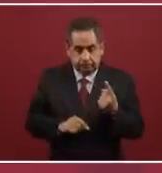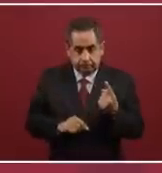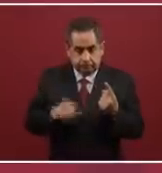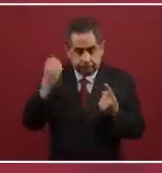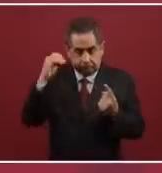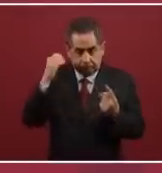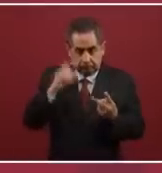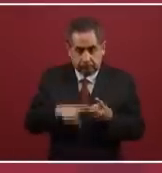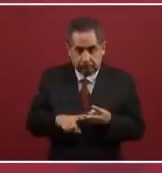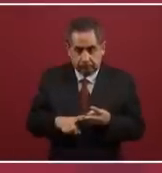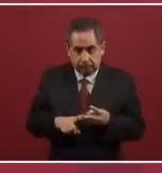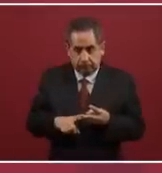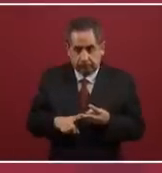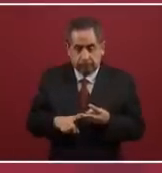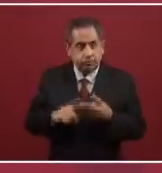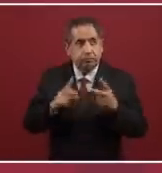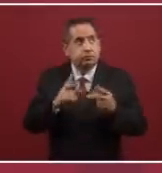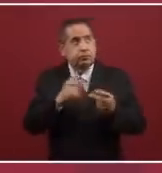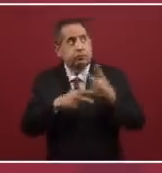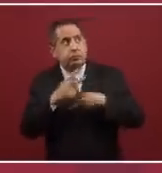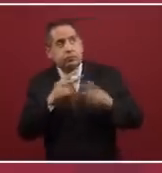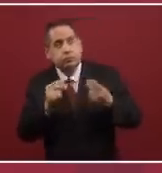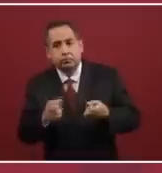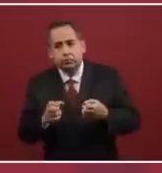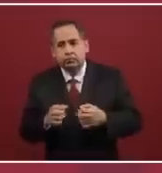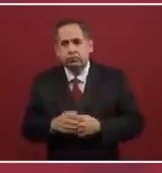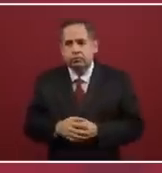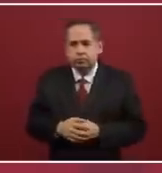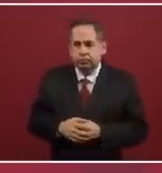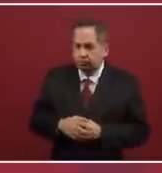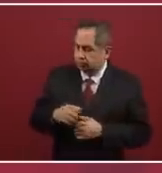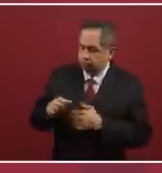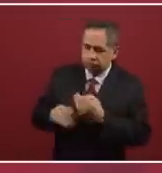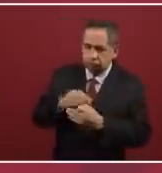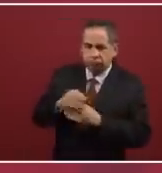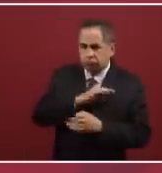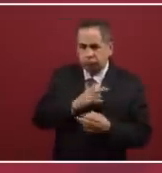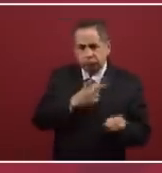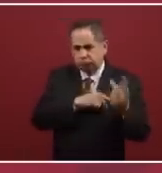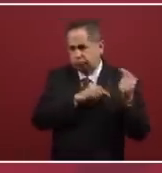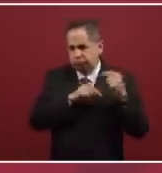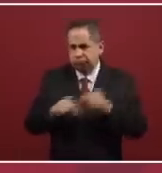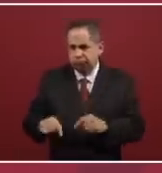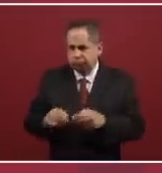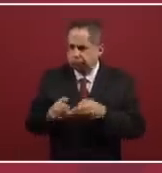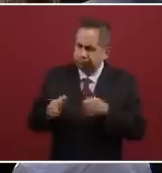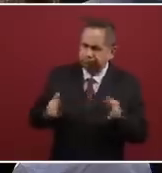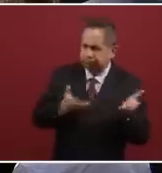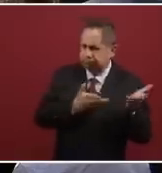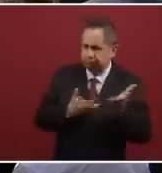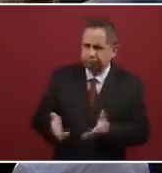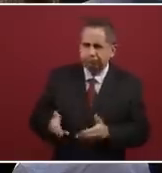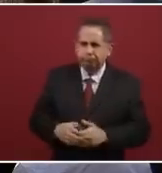Oaxaca. Pero para los que no están aquí. Ah, no, todos pueden venir, está abierto. No todos podemos